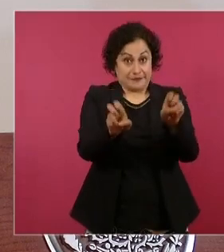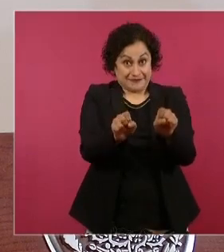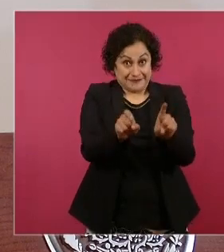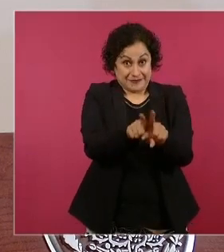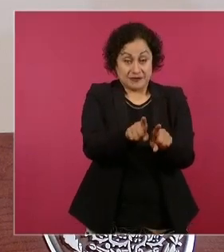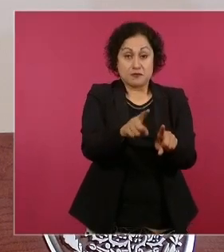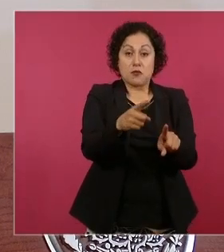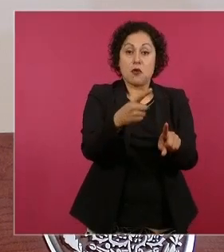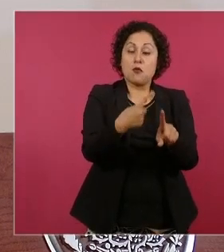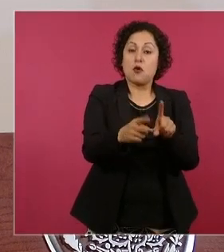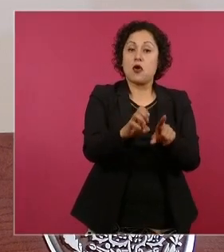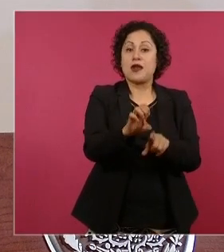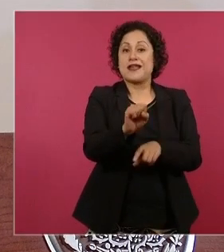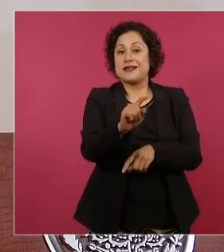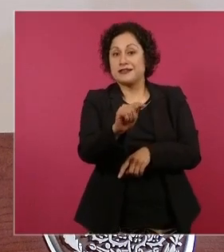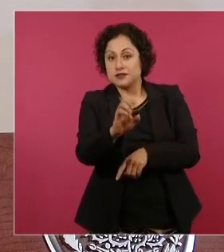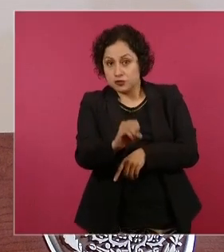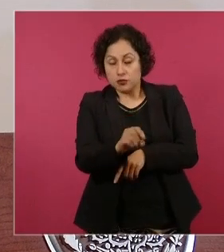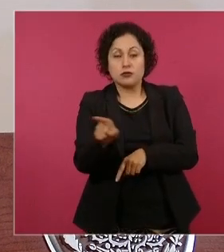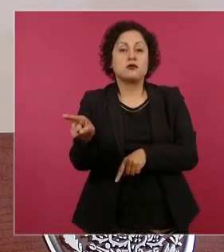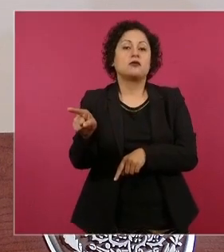Campeche.